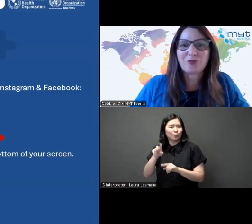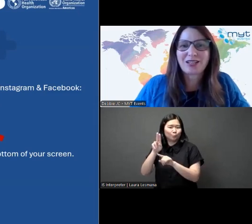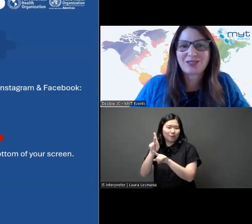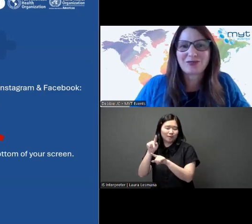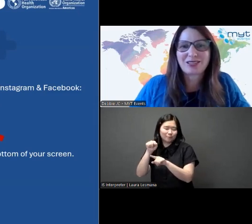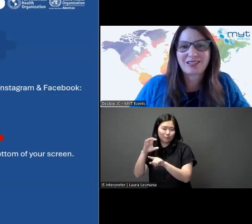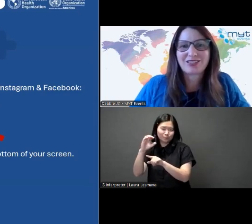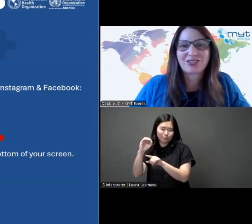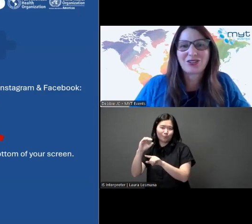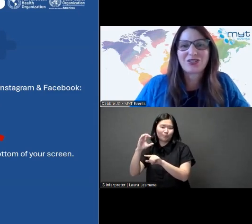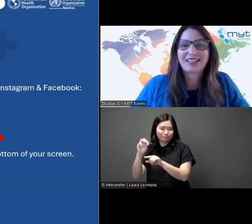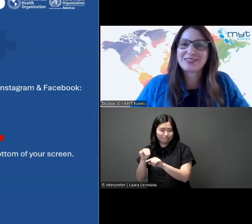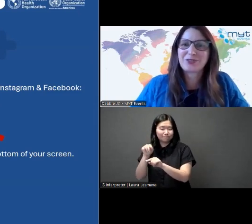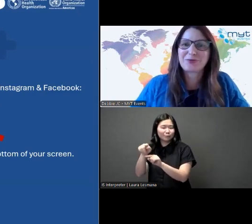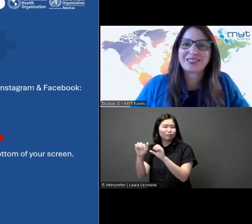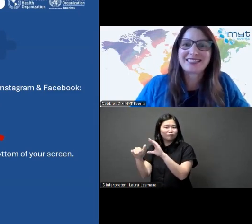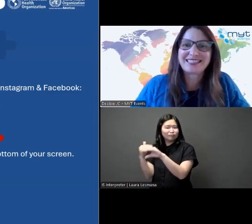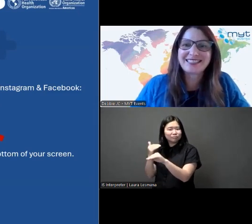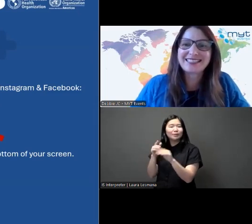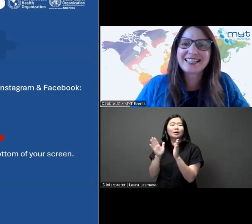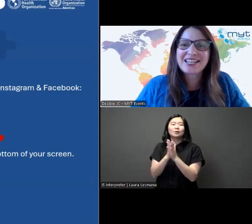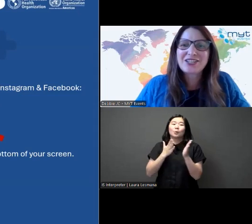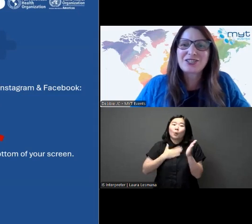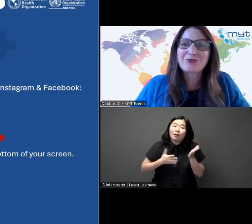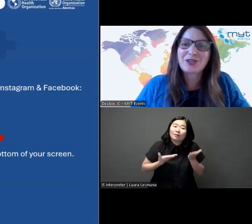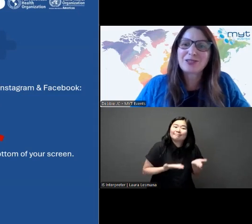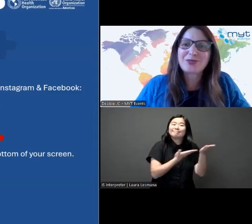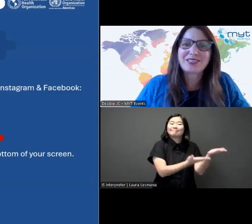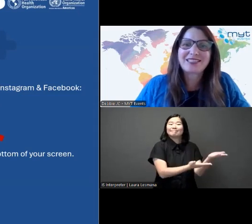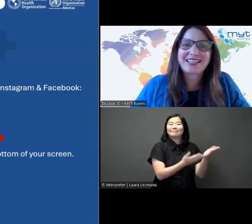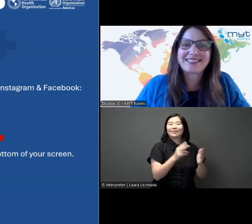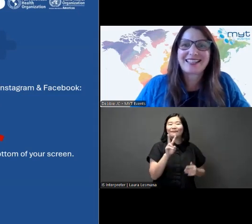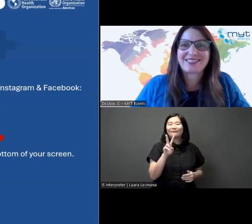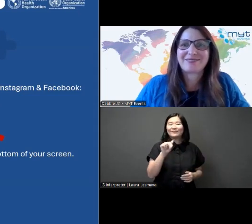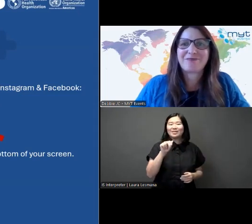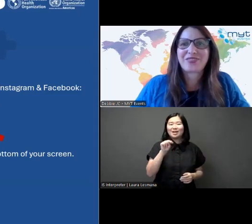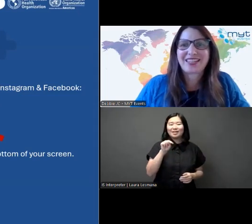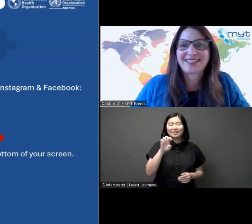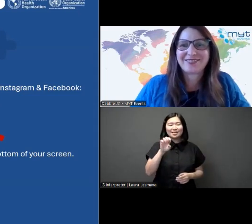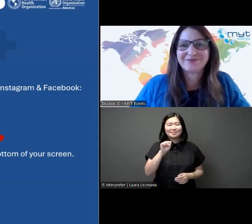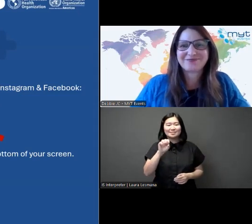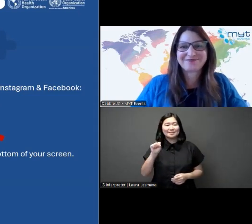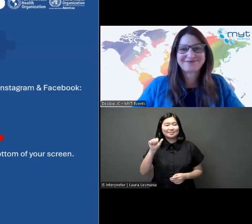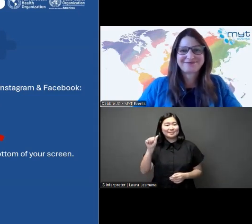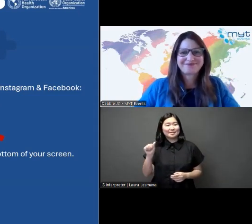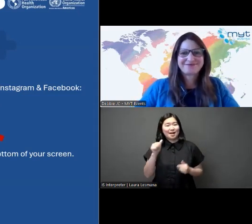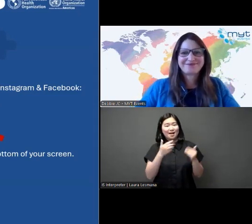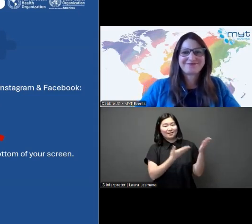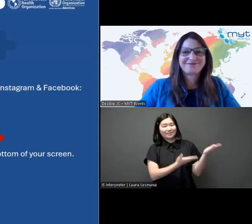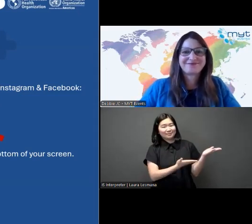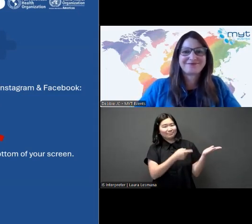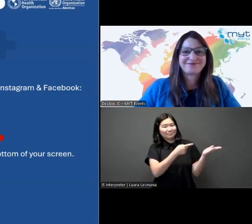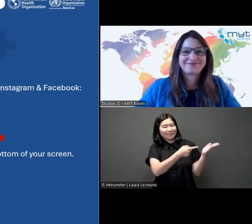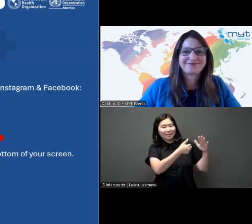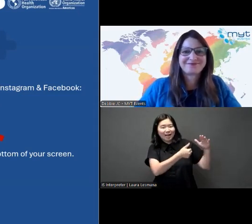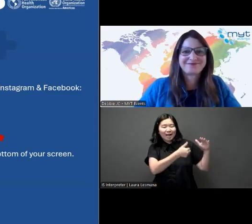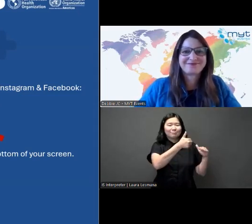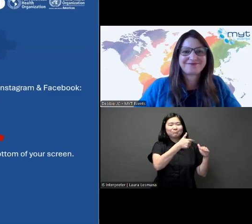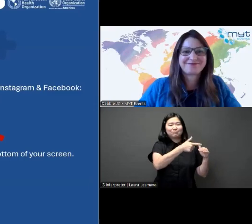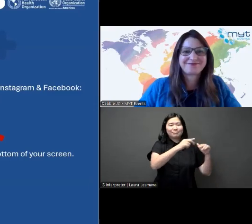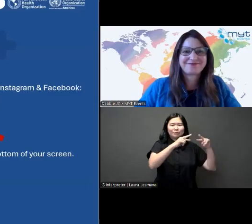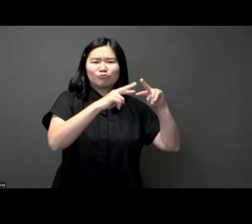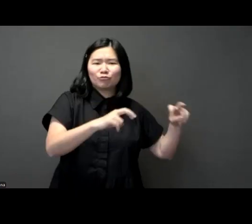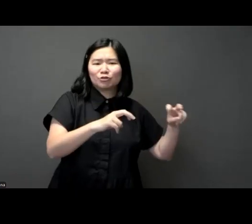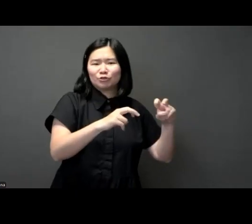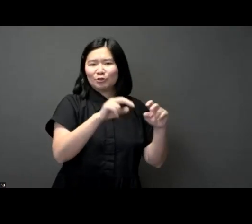la Coalition of directora de Operational comunicaciones de Challenge la Respiratory Coalición Diseases, para to welcome you to Investigación today's Operacional session. de Thank you. Enfermedades descuidadas, Thank you